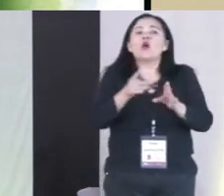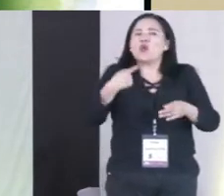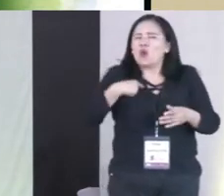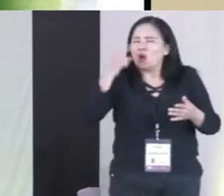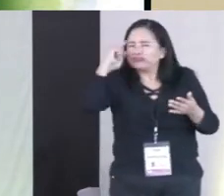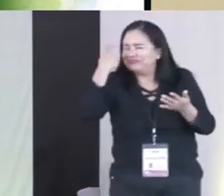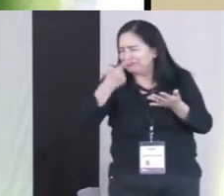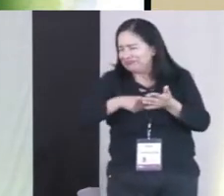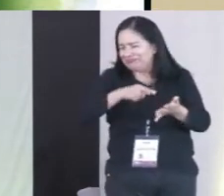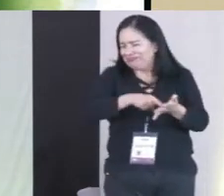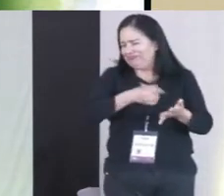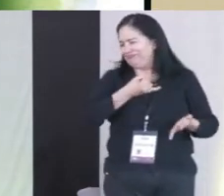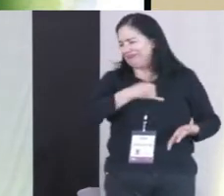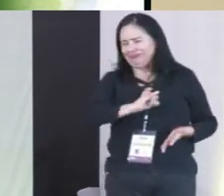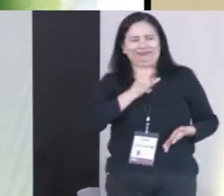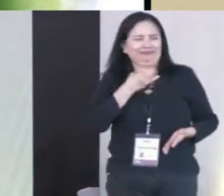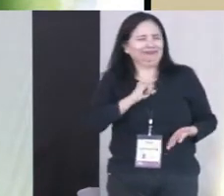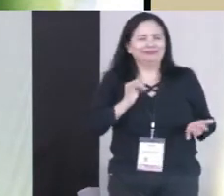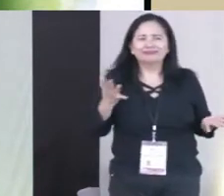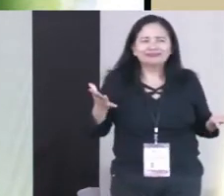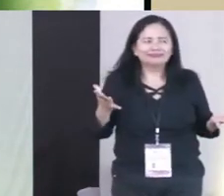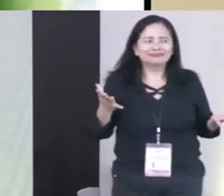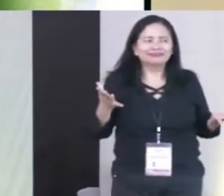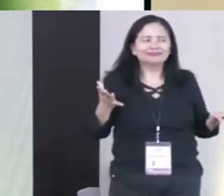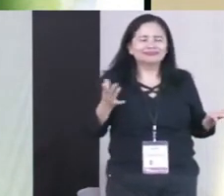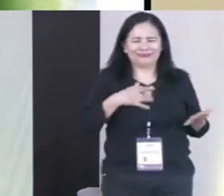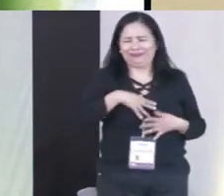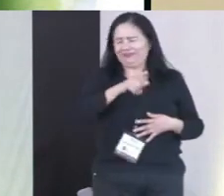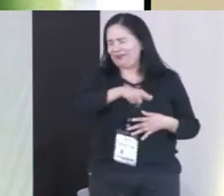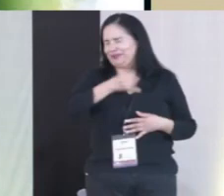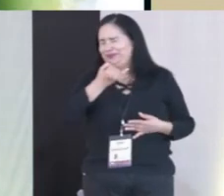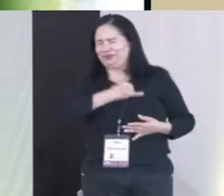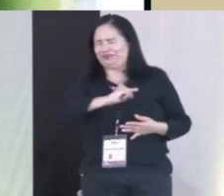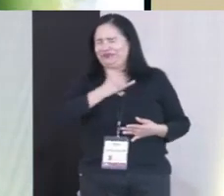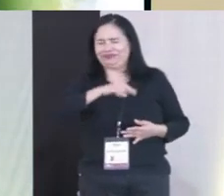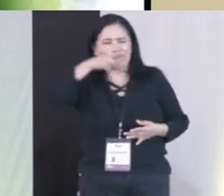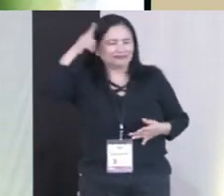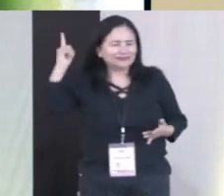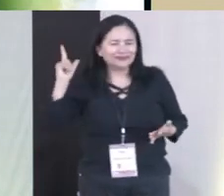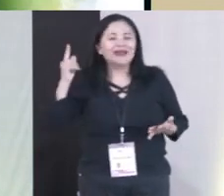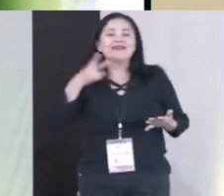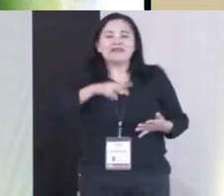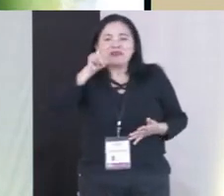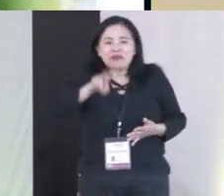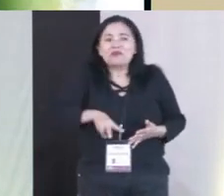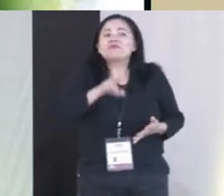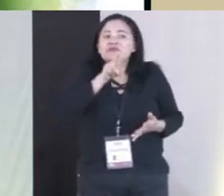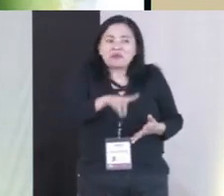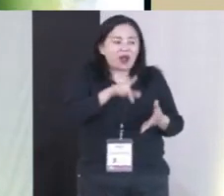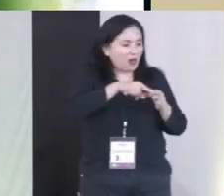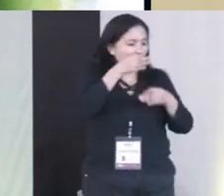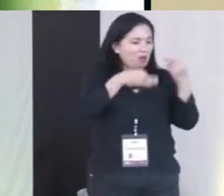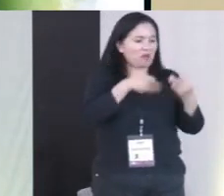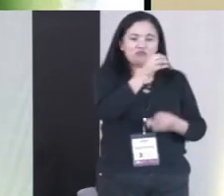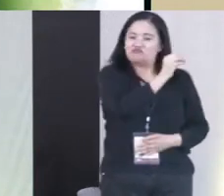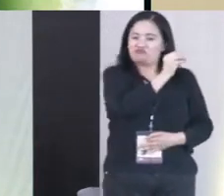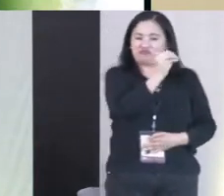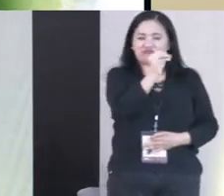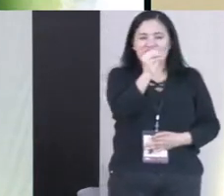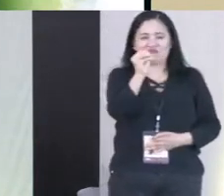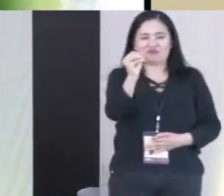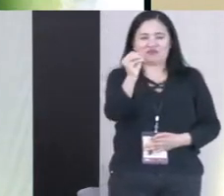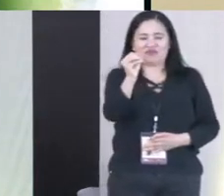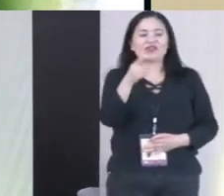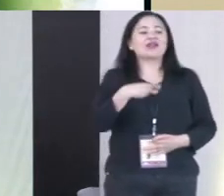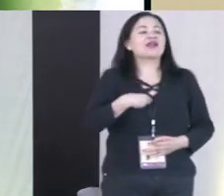me estoy creyendo esta chingadera si está tan delirante, ¿no? Es un delirio muy bien organizado.